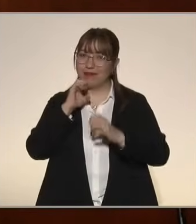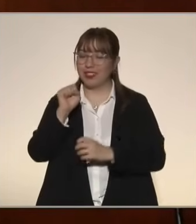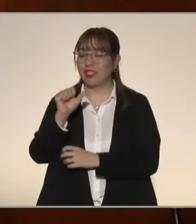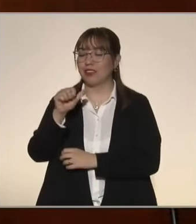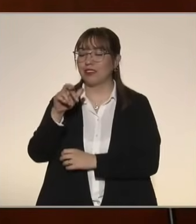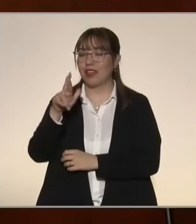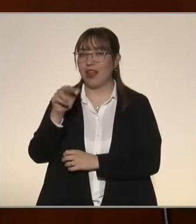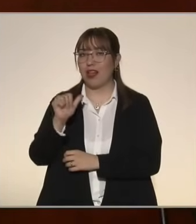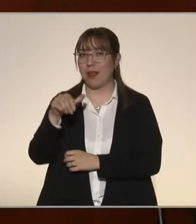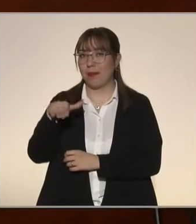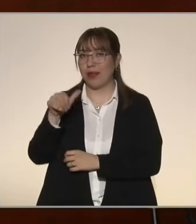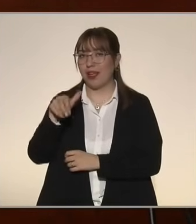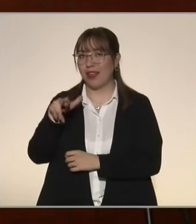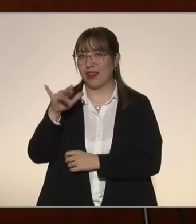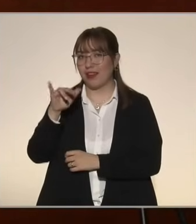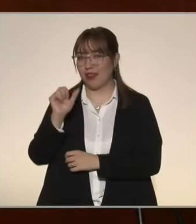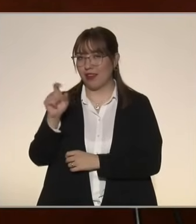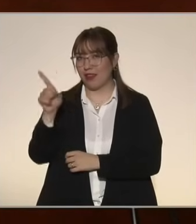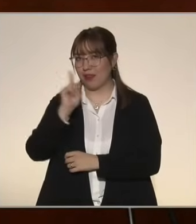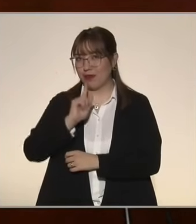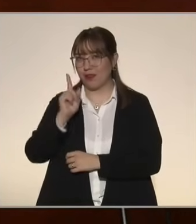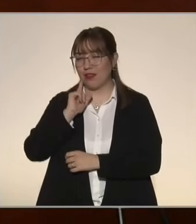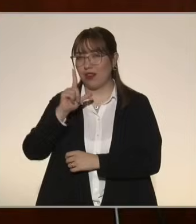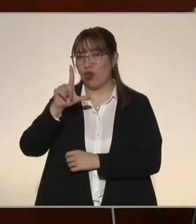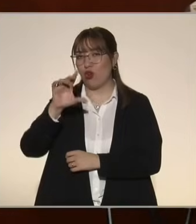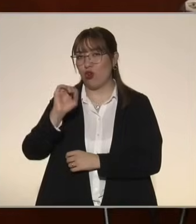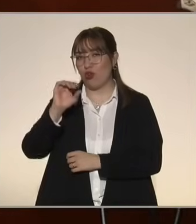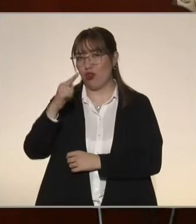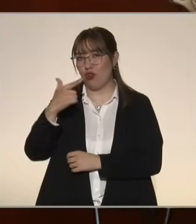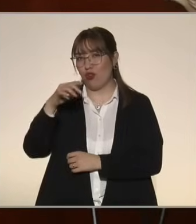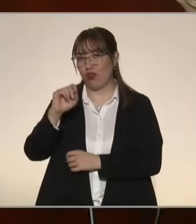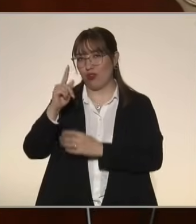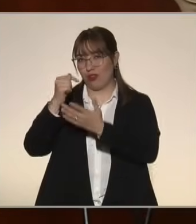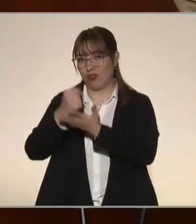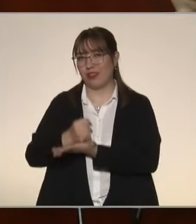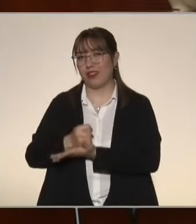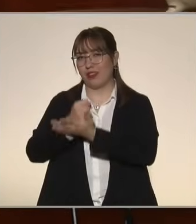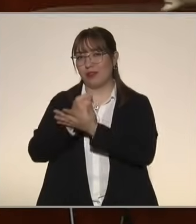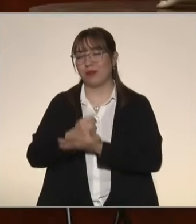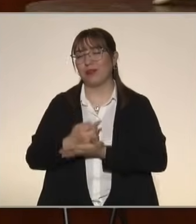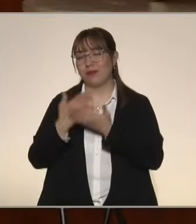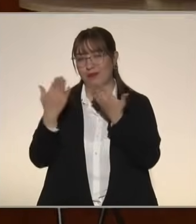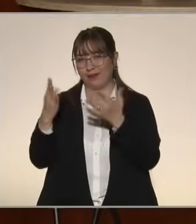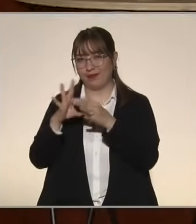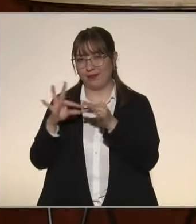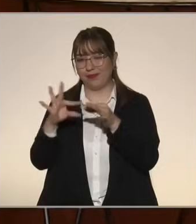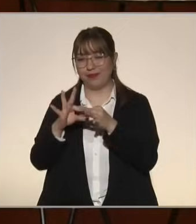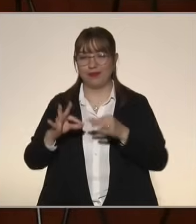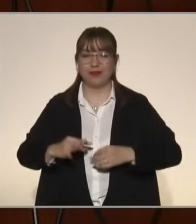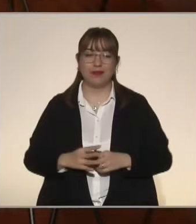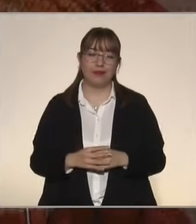María. Ella es logoterapeuta. Nos va a decir algo justamente sobre el tema del que estamos hablando.